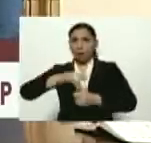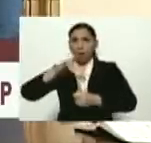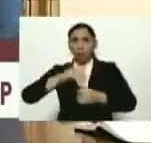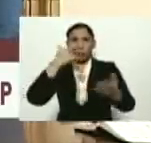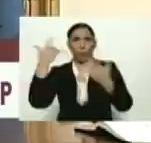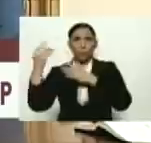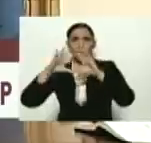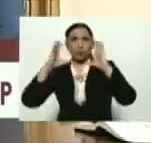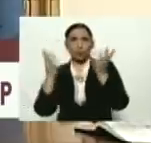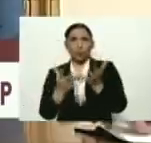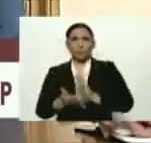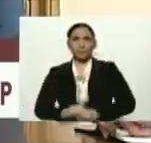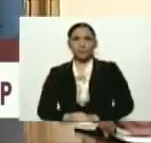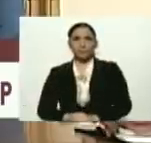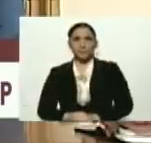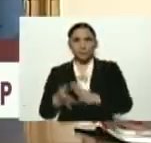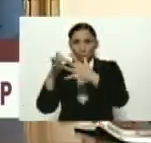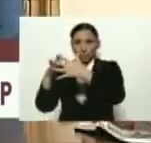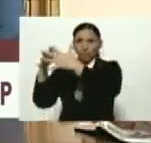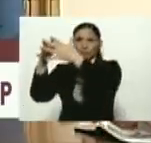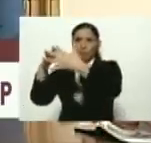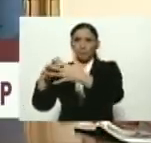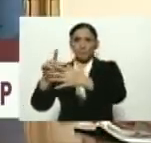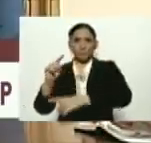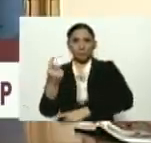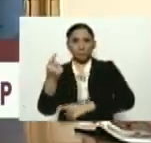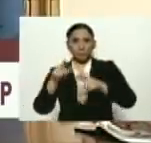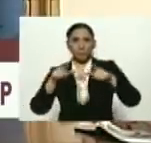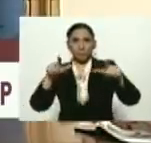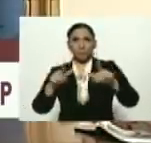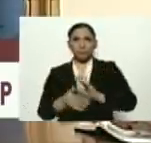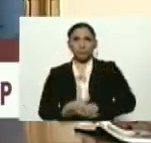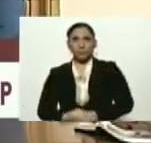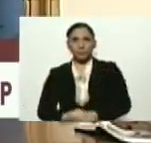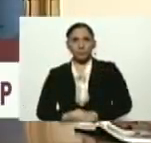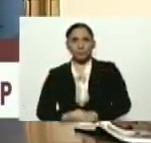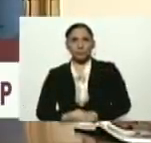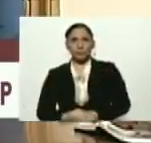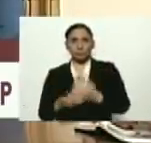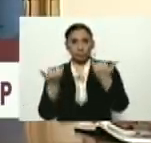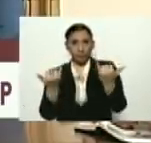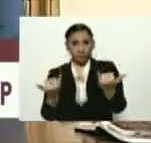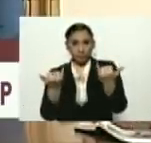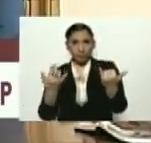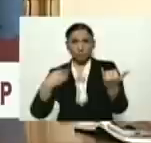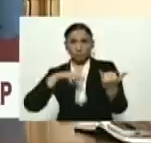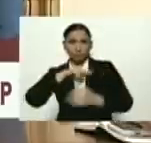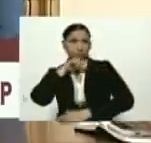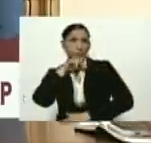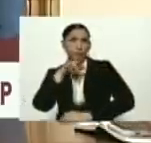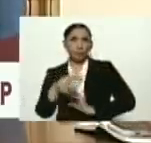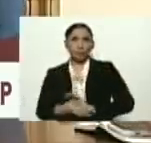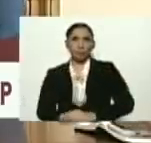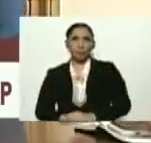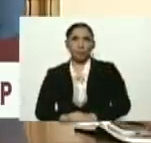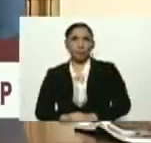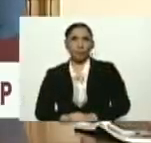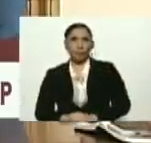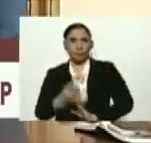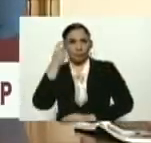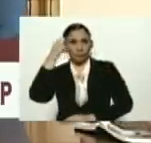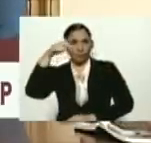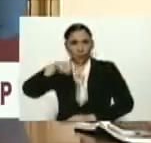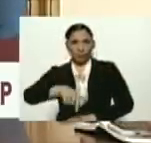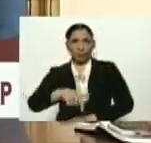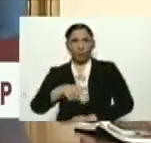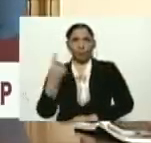del mundo. Estados Unidos, en primer lugar, a esta hora que estamos hablando, el día de hoy